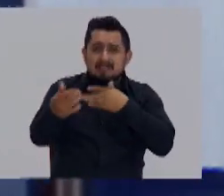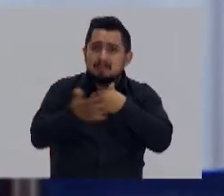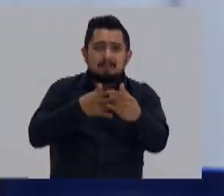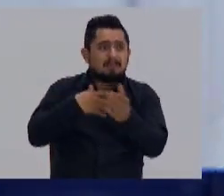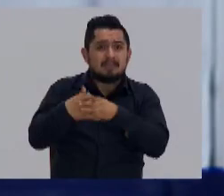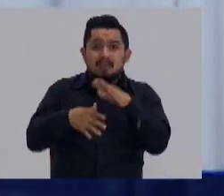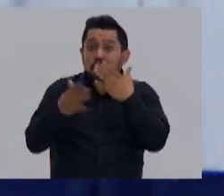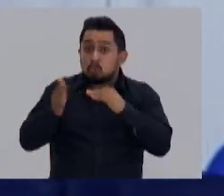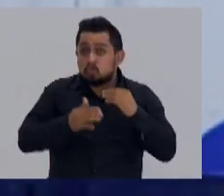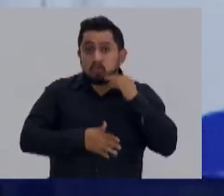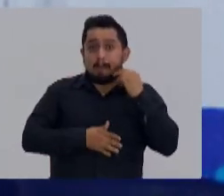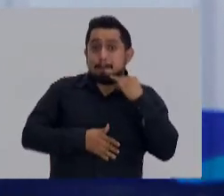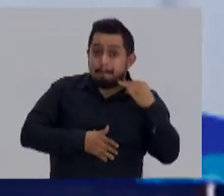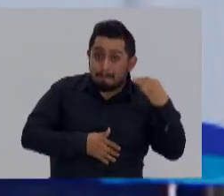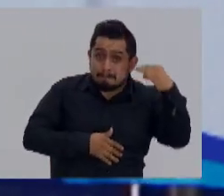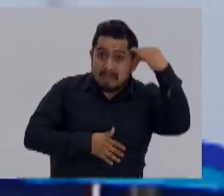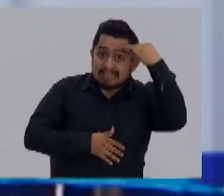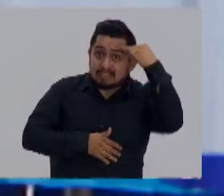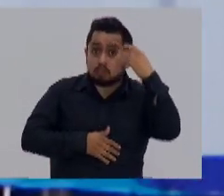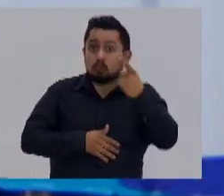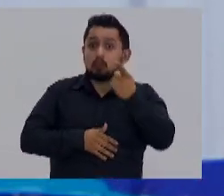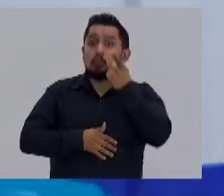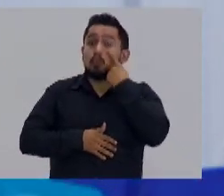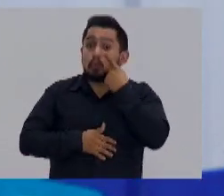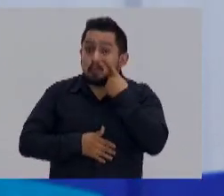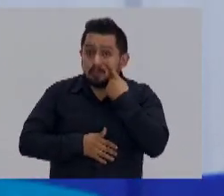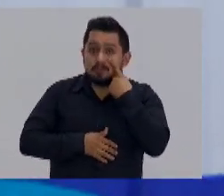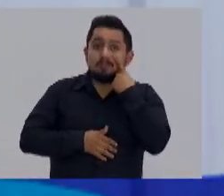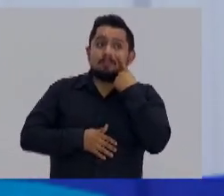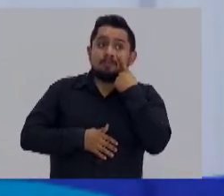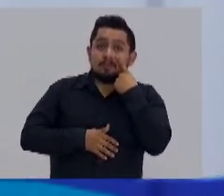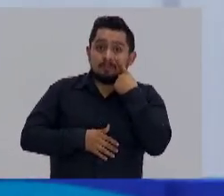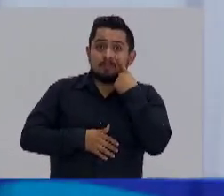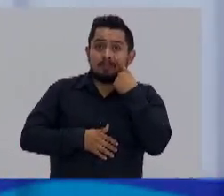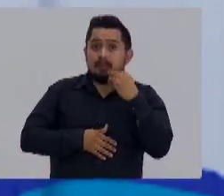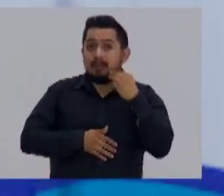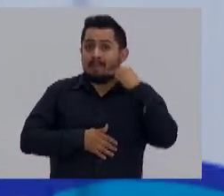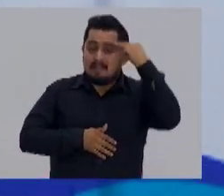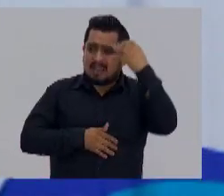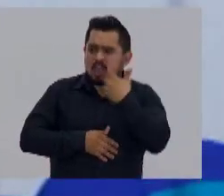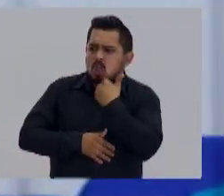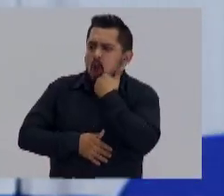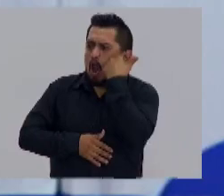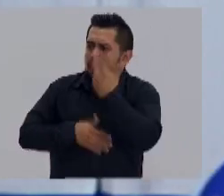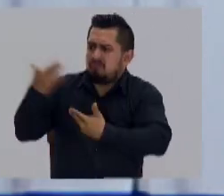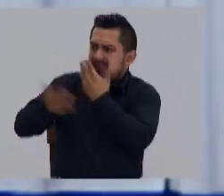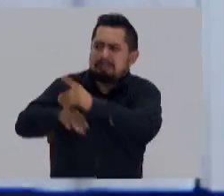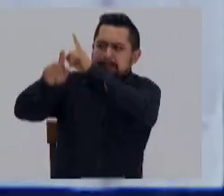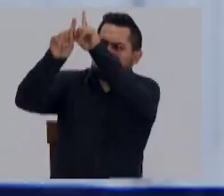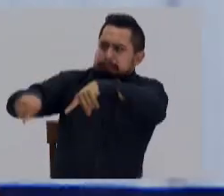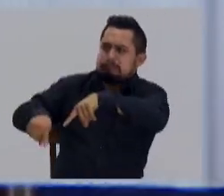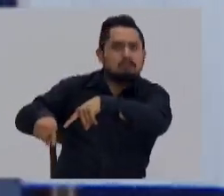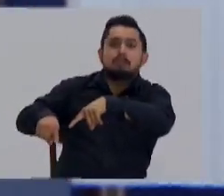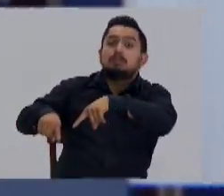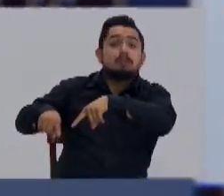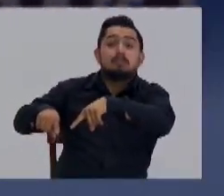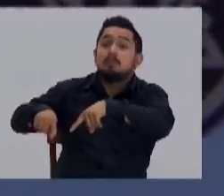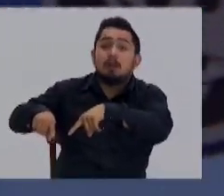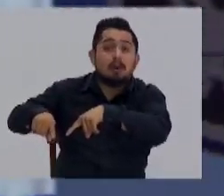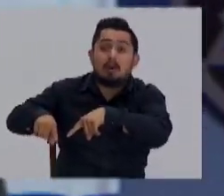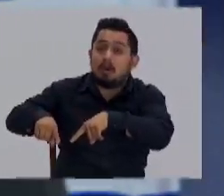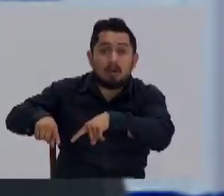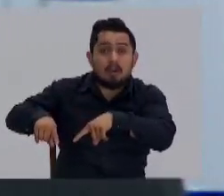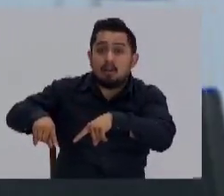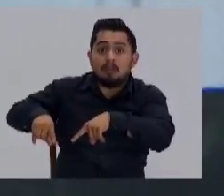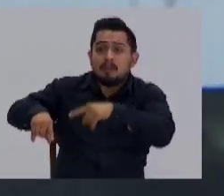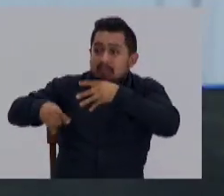ya somos de edades mayores, en privar a los jóvenes de servir a Dios. Cuidado en la manera